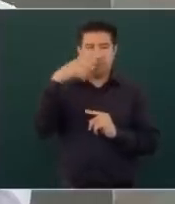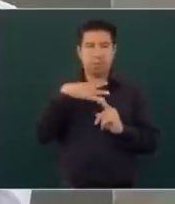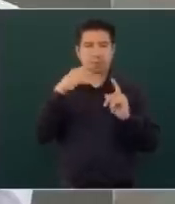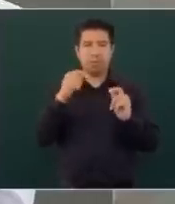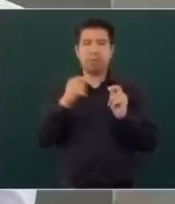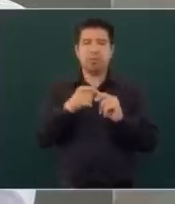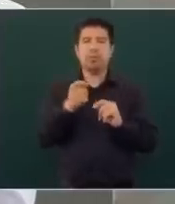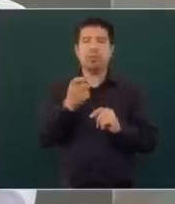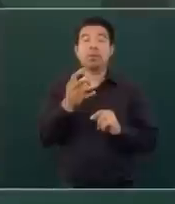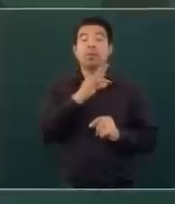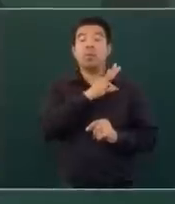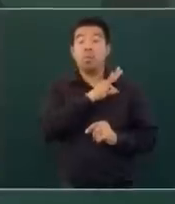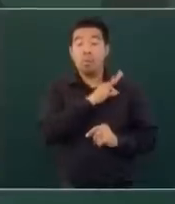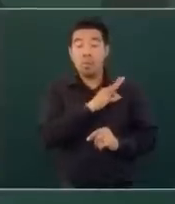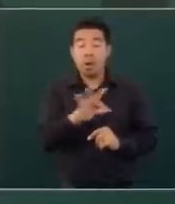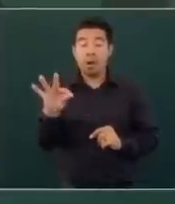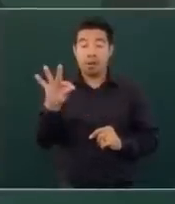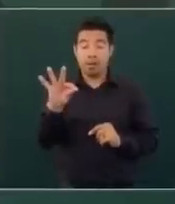que